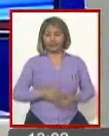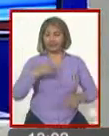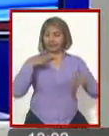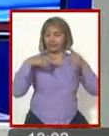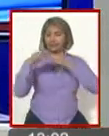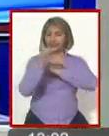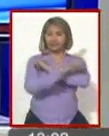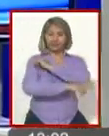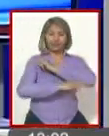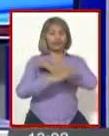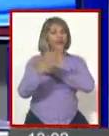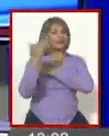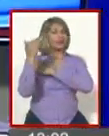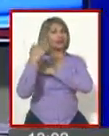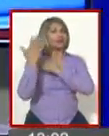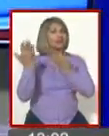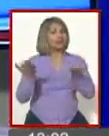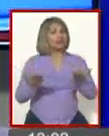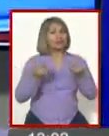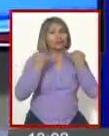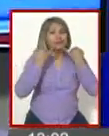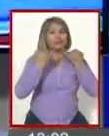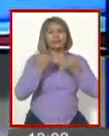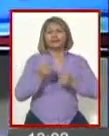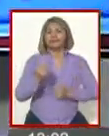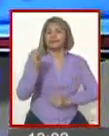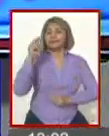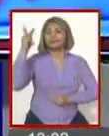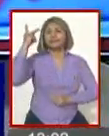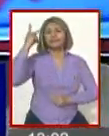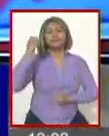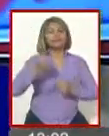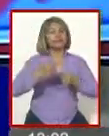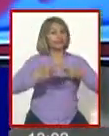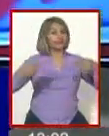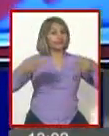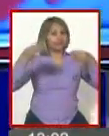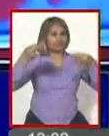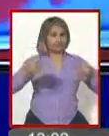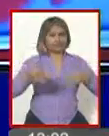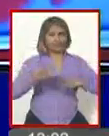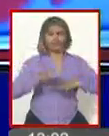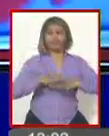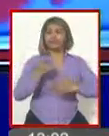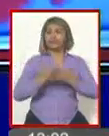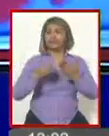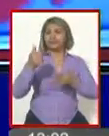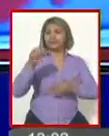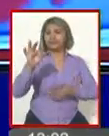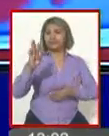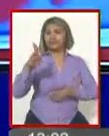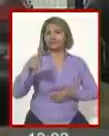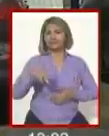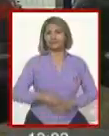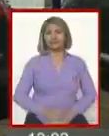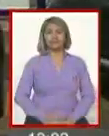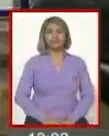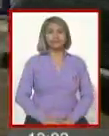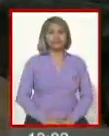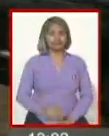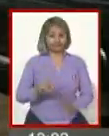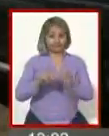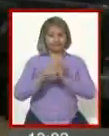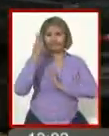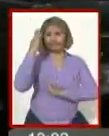esta noticia nacional, en Santa Cruz hay repercusiones por parte de políticos de oposición y oficialistas sobre la situación de la AFP.